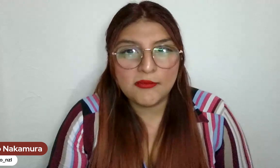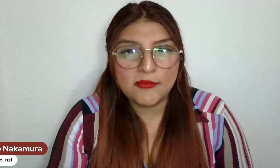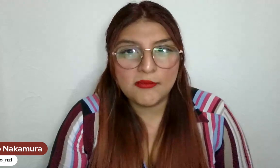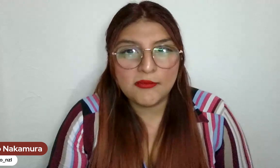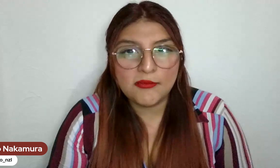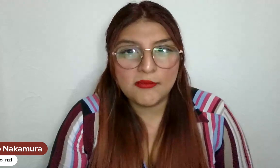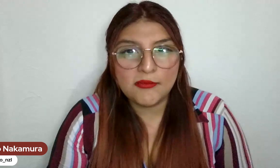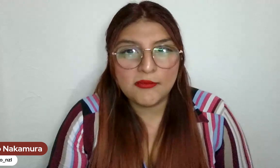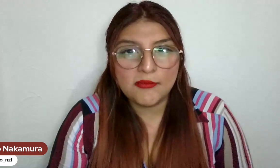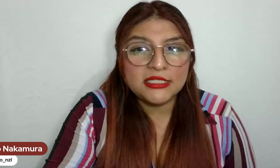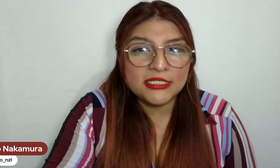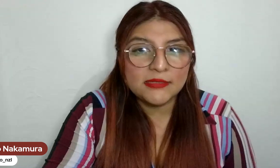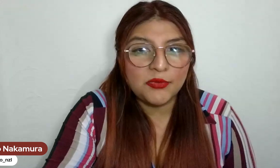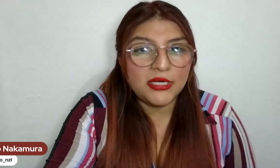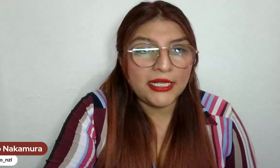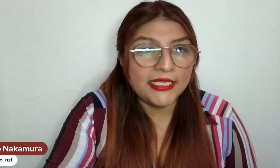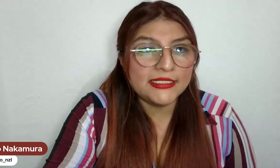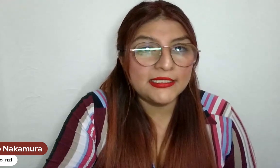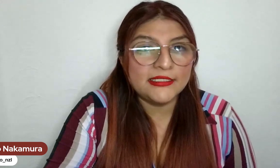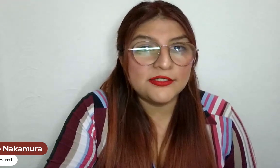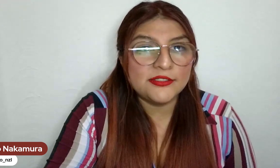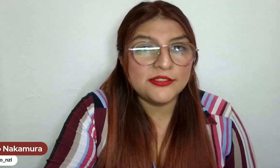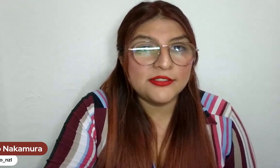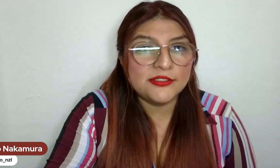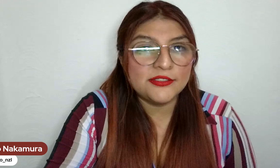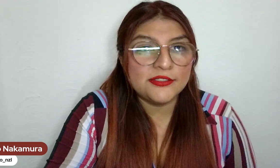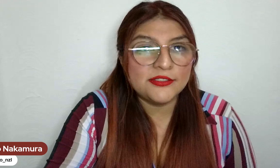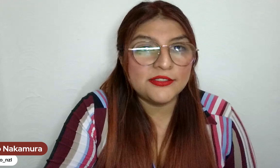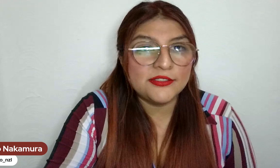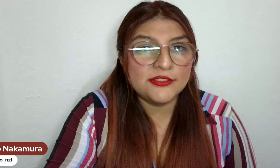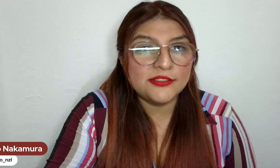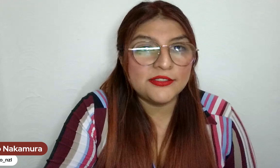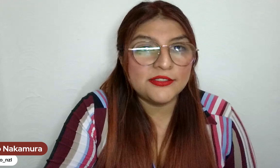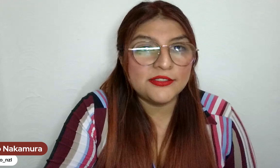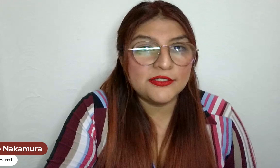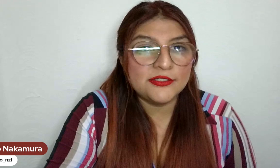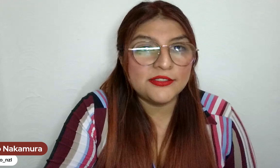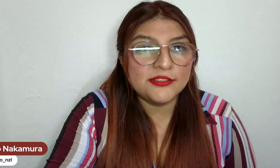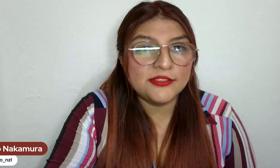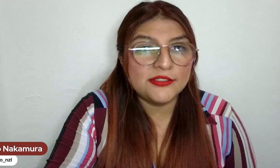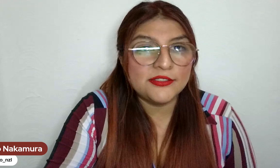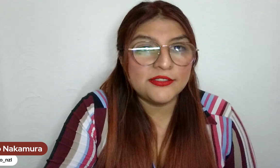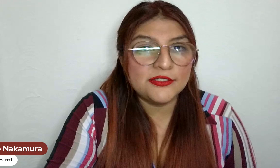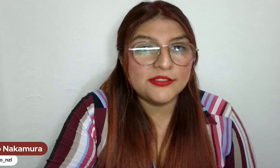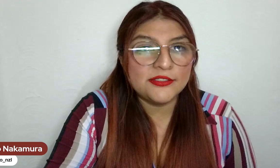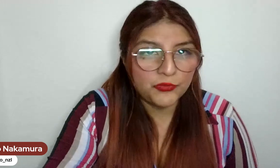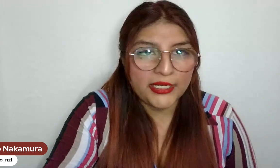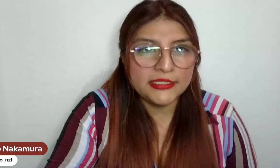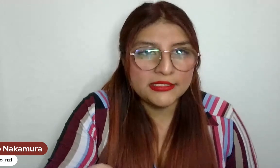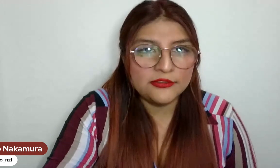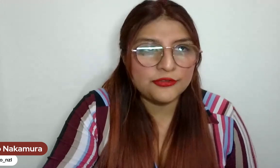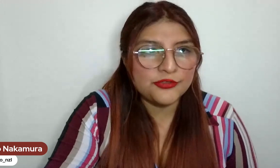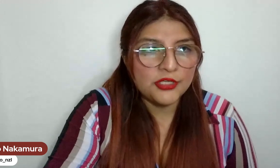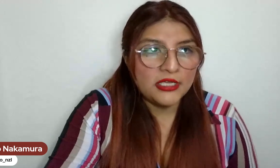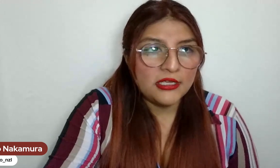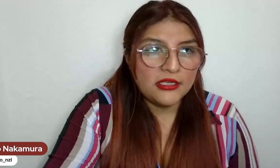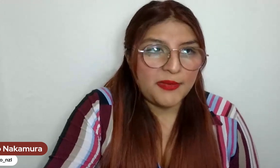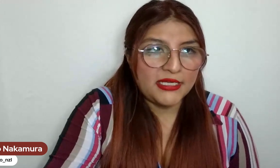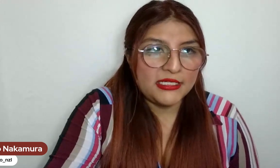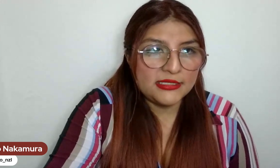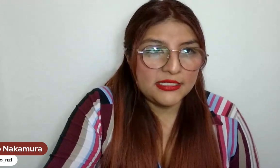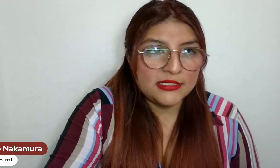Eh entonces importante que se ponga esta atención hay una hay demandas muy puntuales en